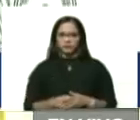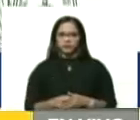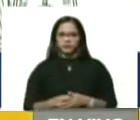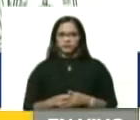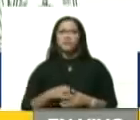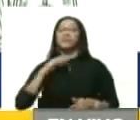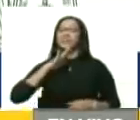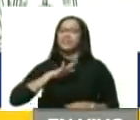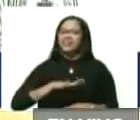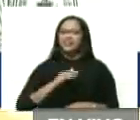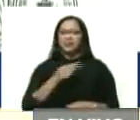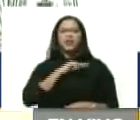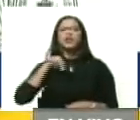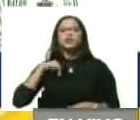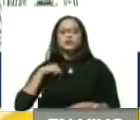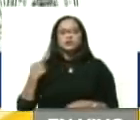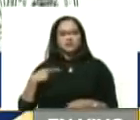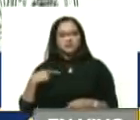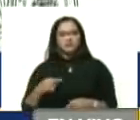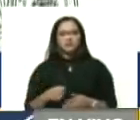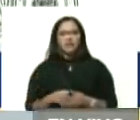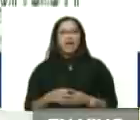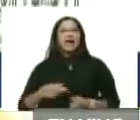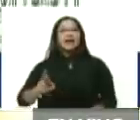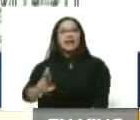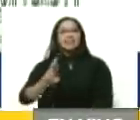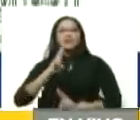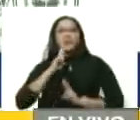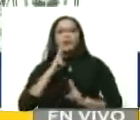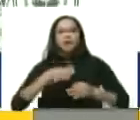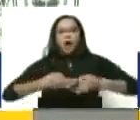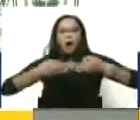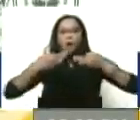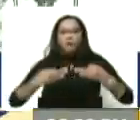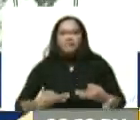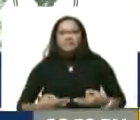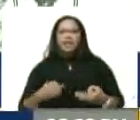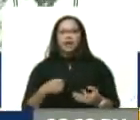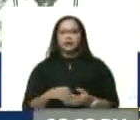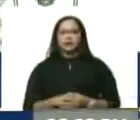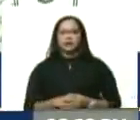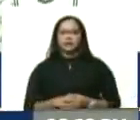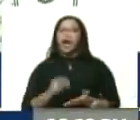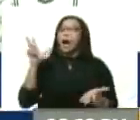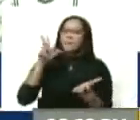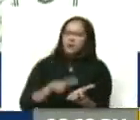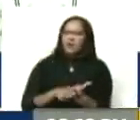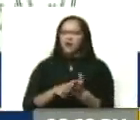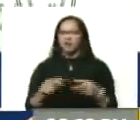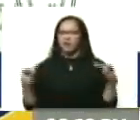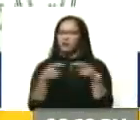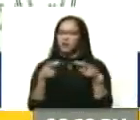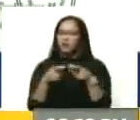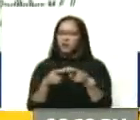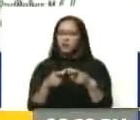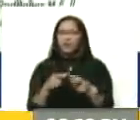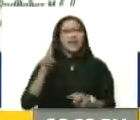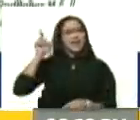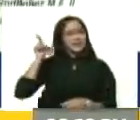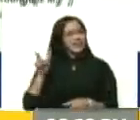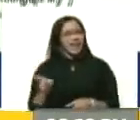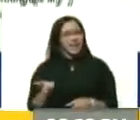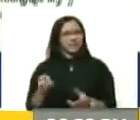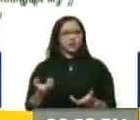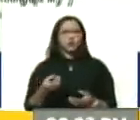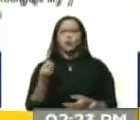está, tenemos respuesta oficial confirmando esta reunión, y que ellos como